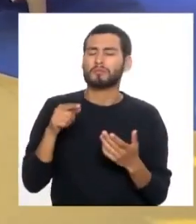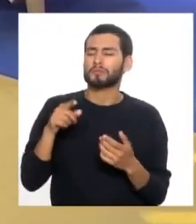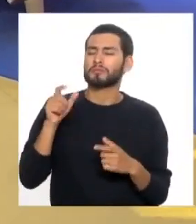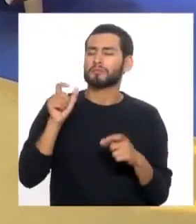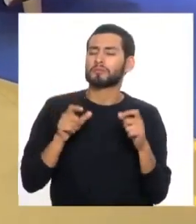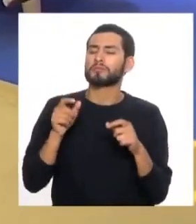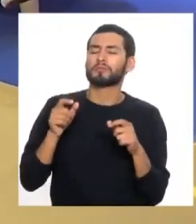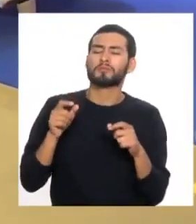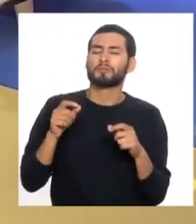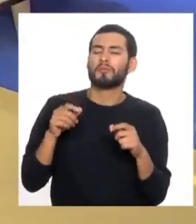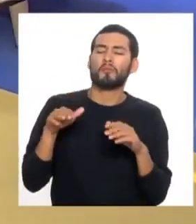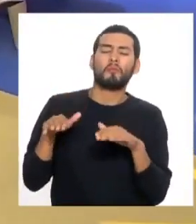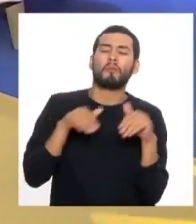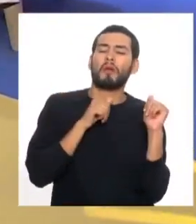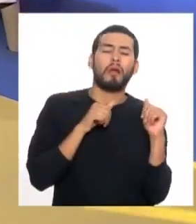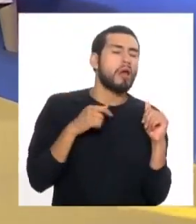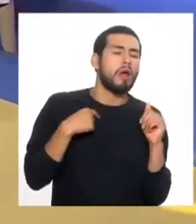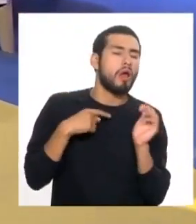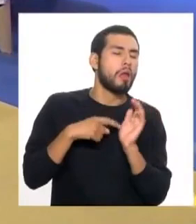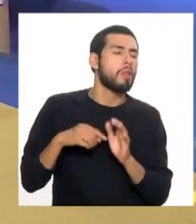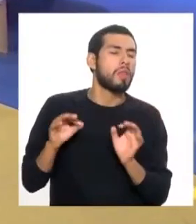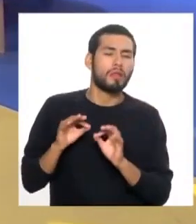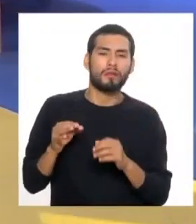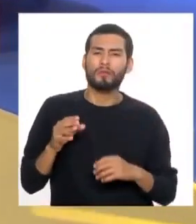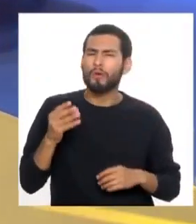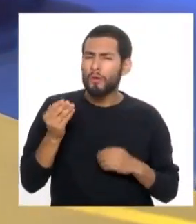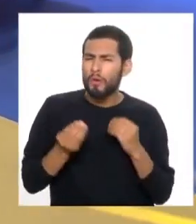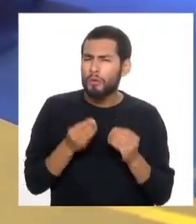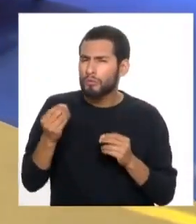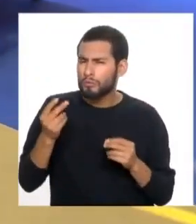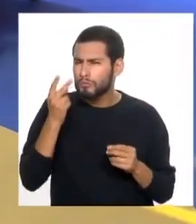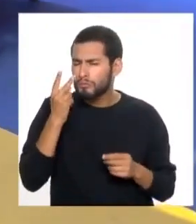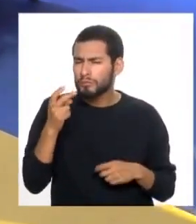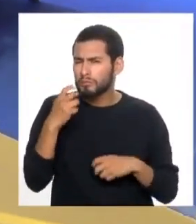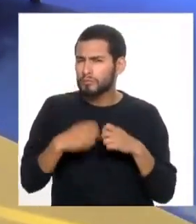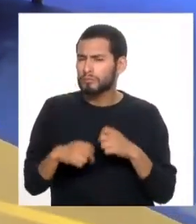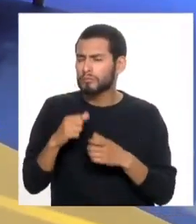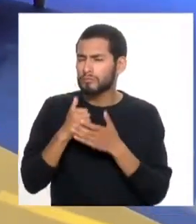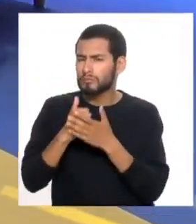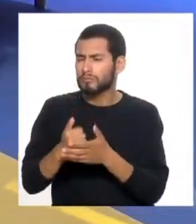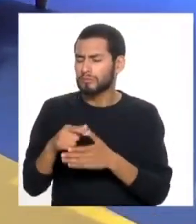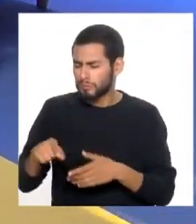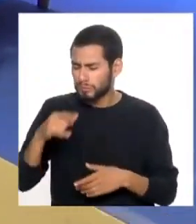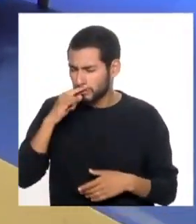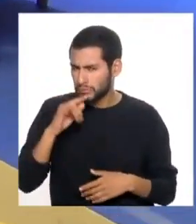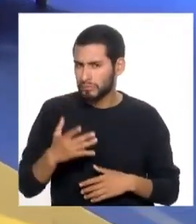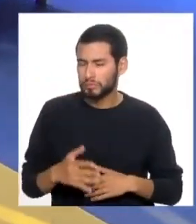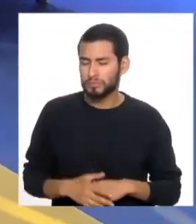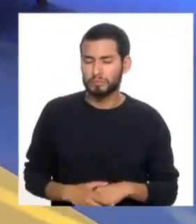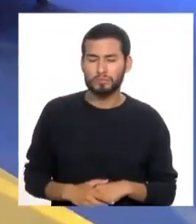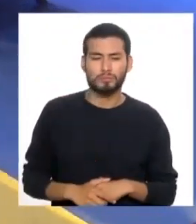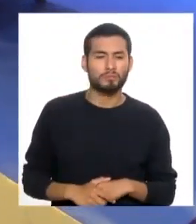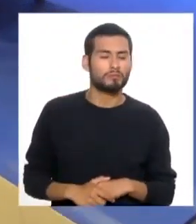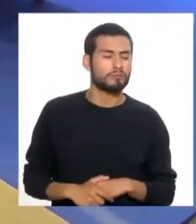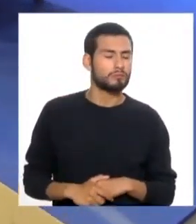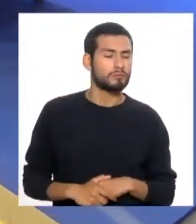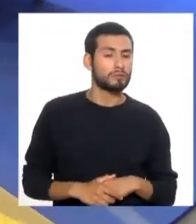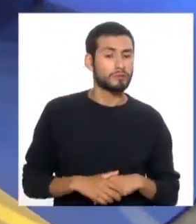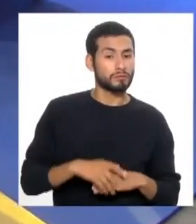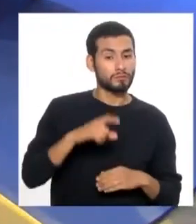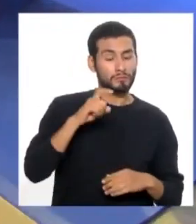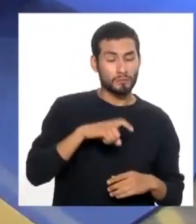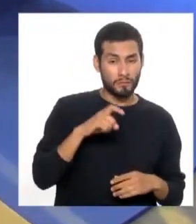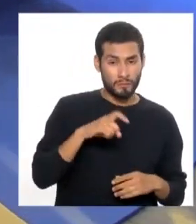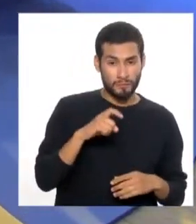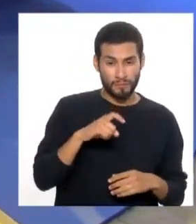obligación. ¿Cómo podemos mirar este problema y ayudar a ese niño? Ya, mire,